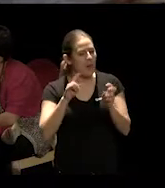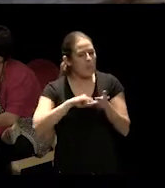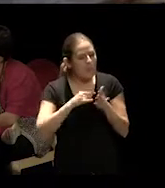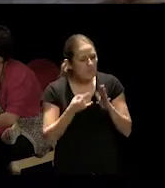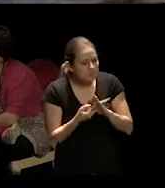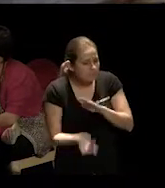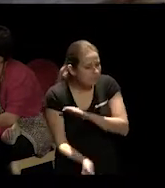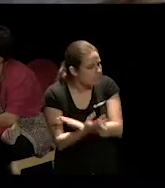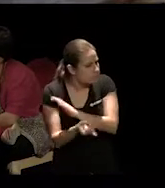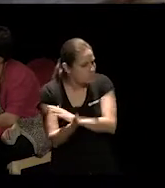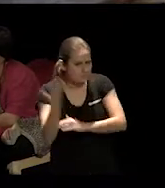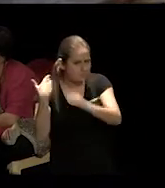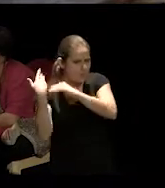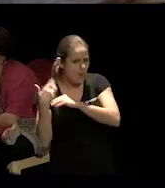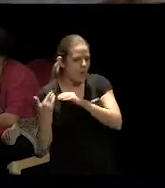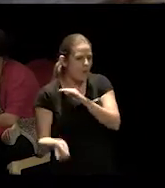método y de Marta Esquinca.